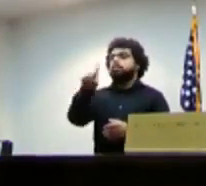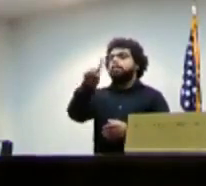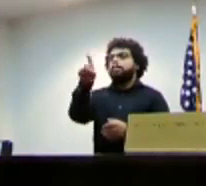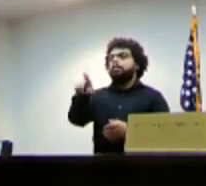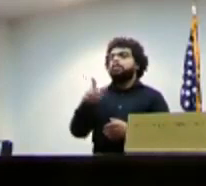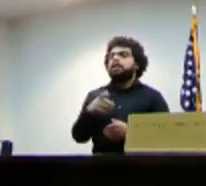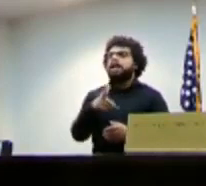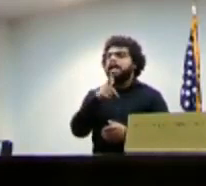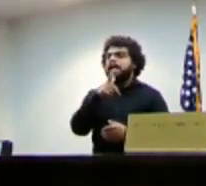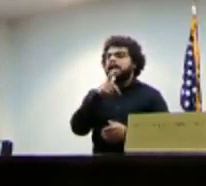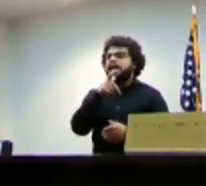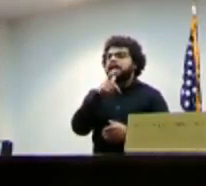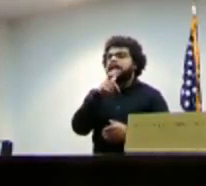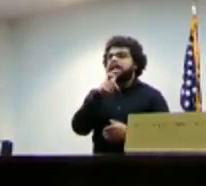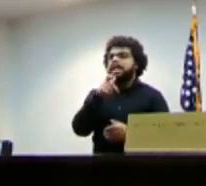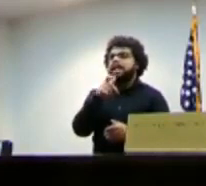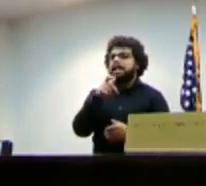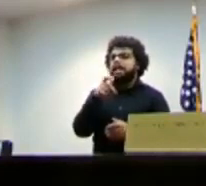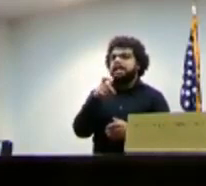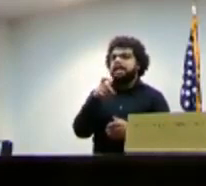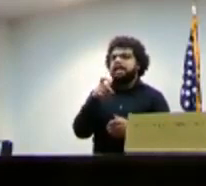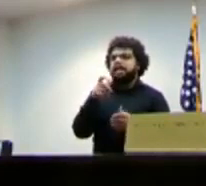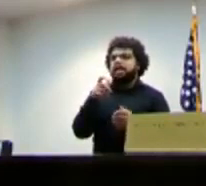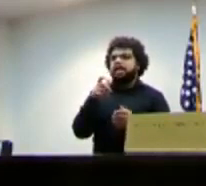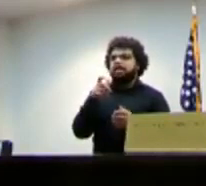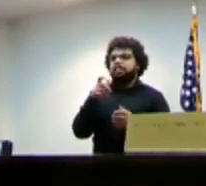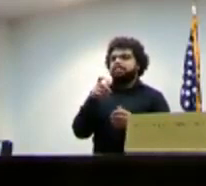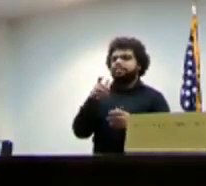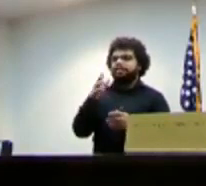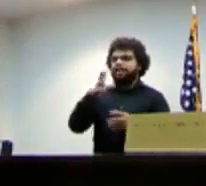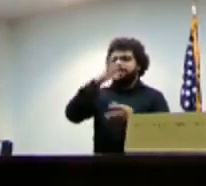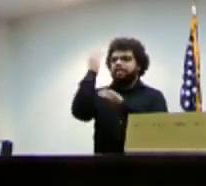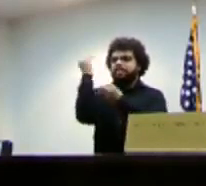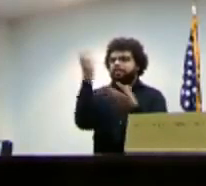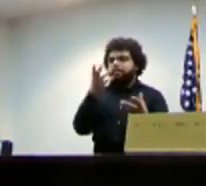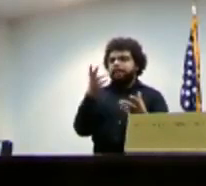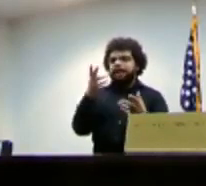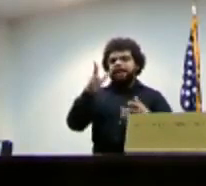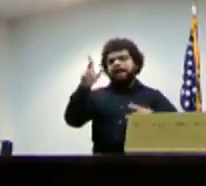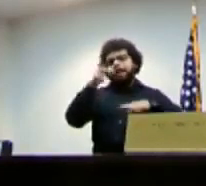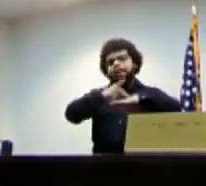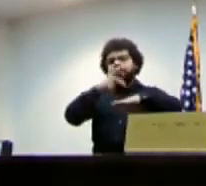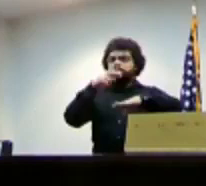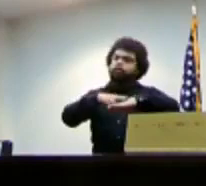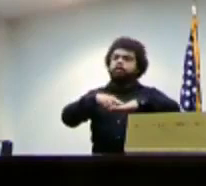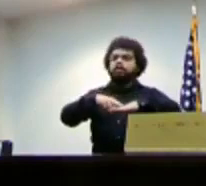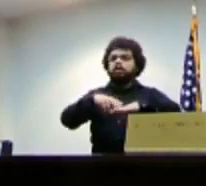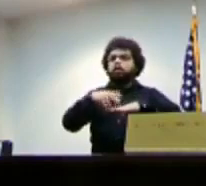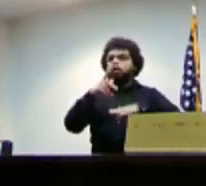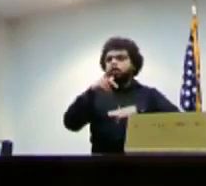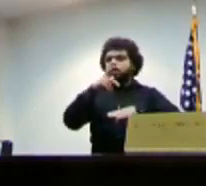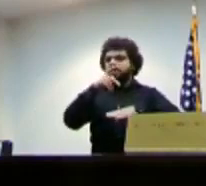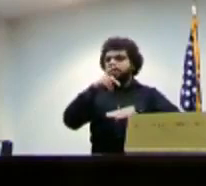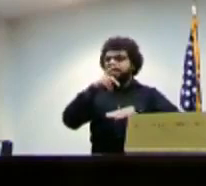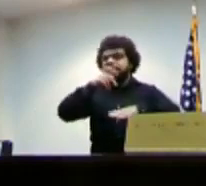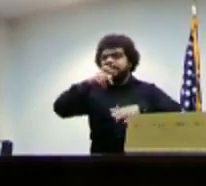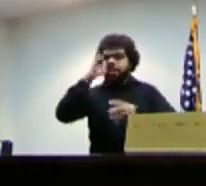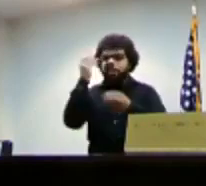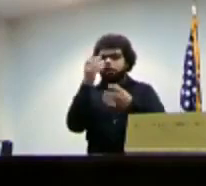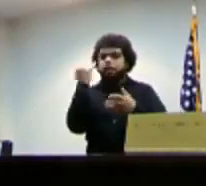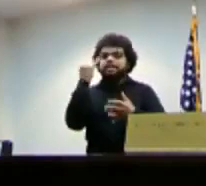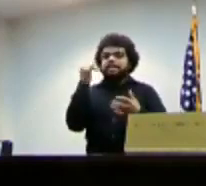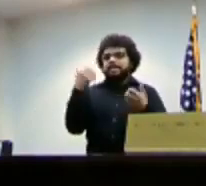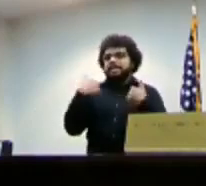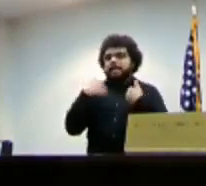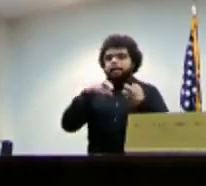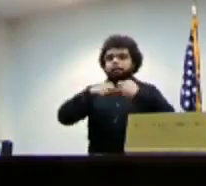¿A quién le toca informarle al pueblo cuando hay problemas con la generación y que por eso es que se están causando los apagones? ¿A ustedes o a Luma? Bueno,